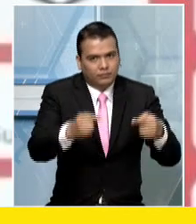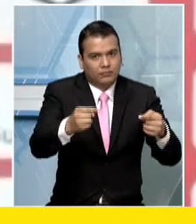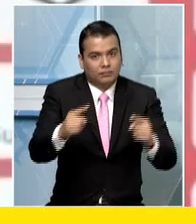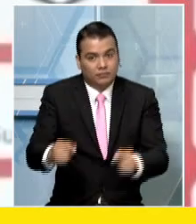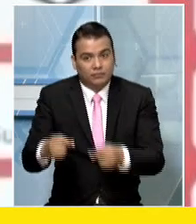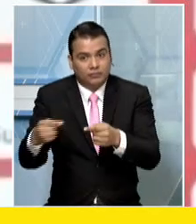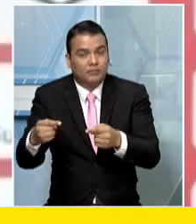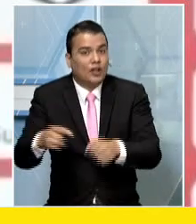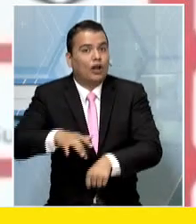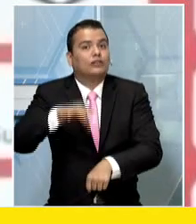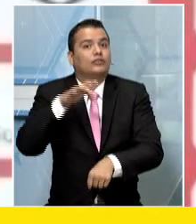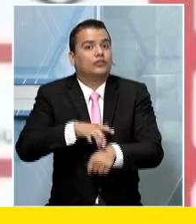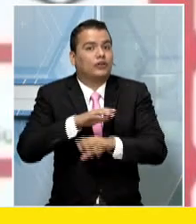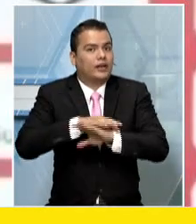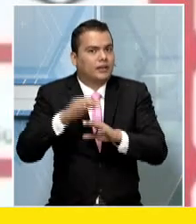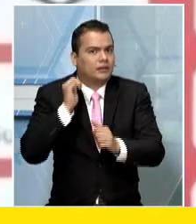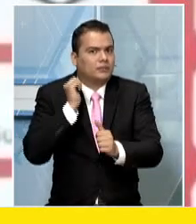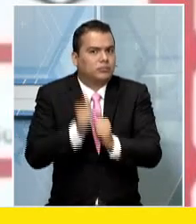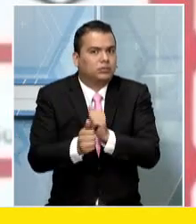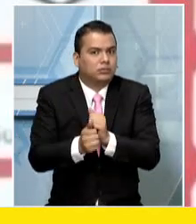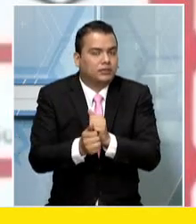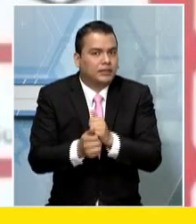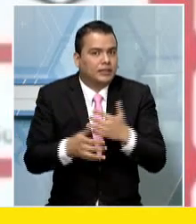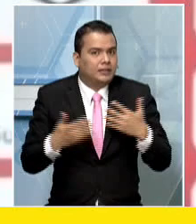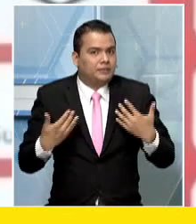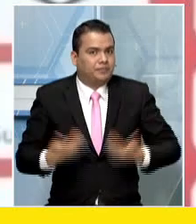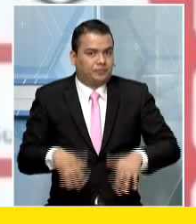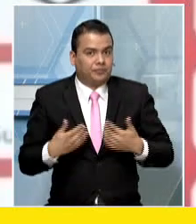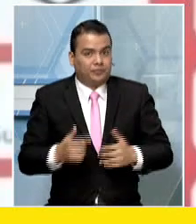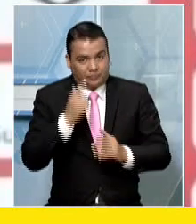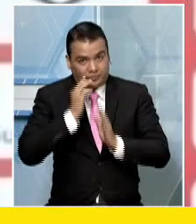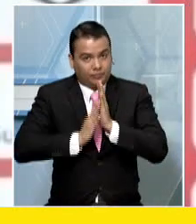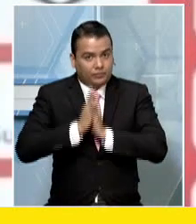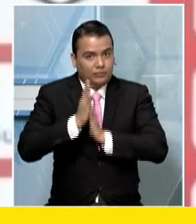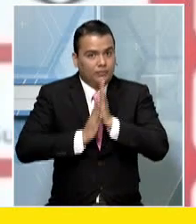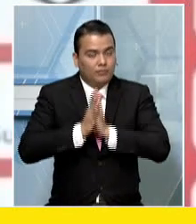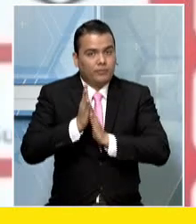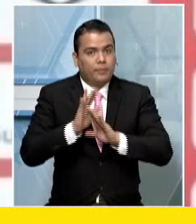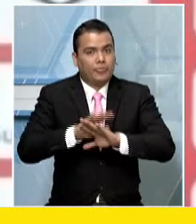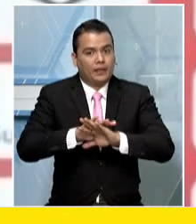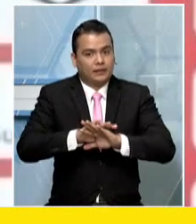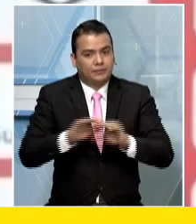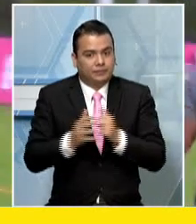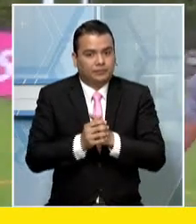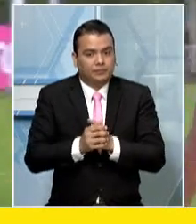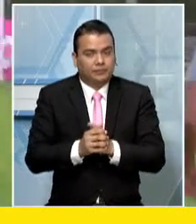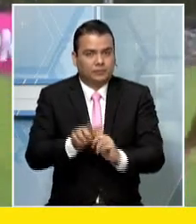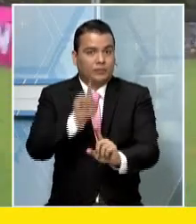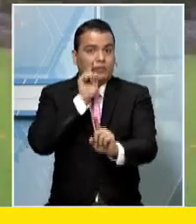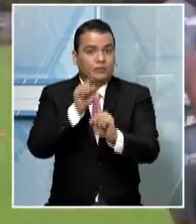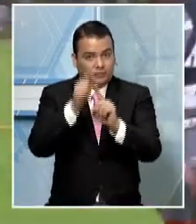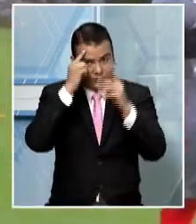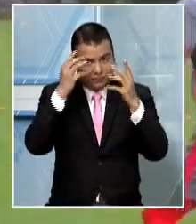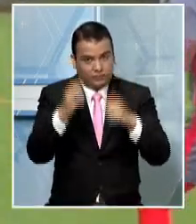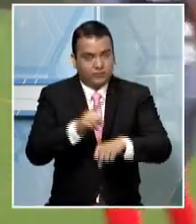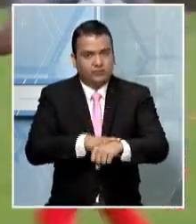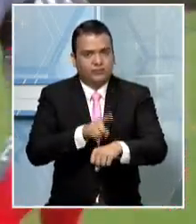así que es enfrentamiento directo y ya es otro estilo de torneo. A las